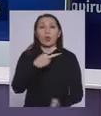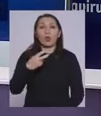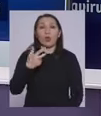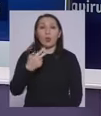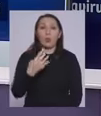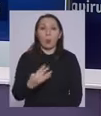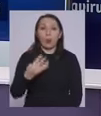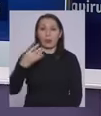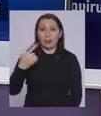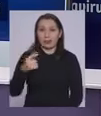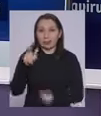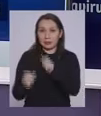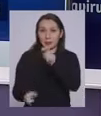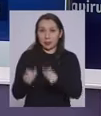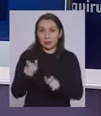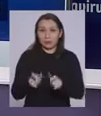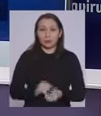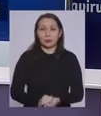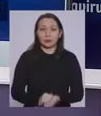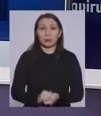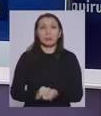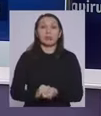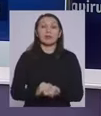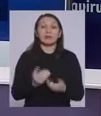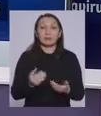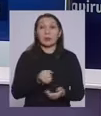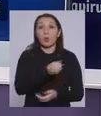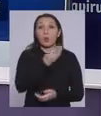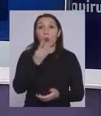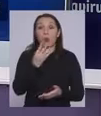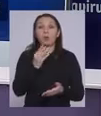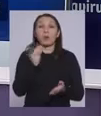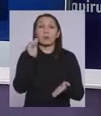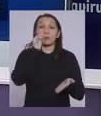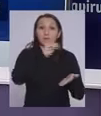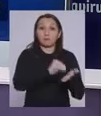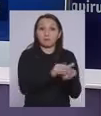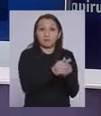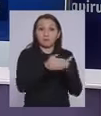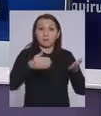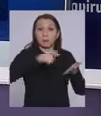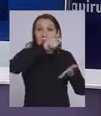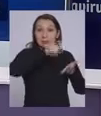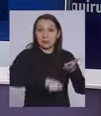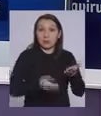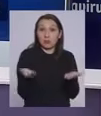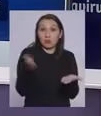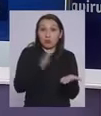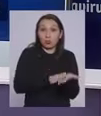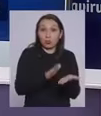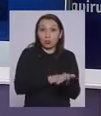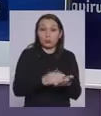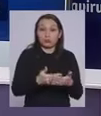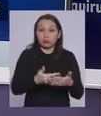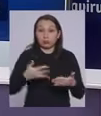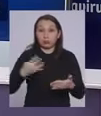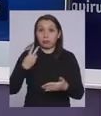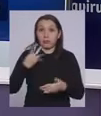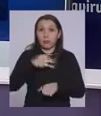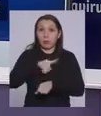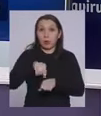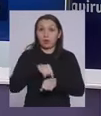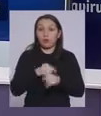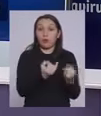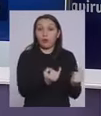249.247. En cuanto a los fallecimientos inscritos en el registro civil, durante las últimas 24 horas